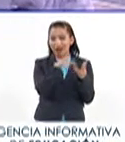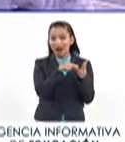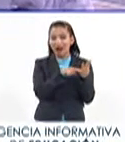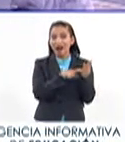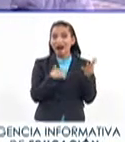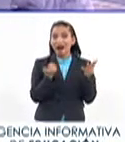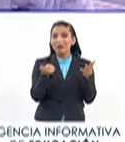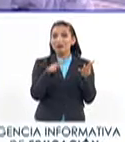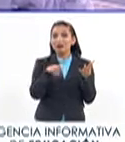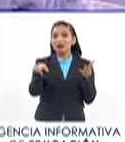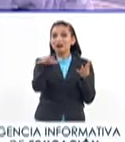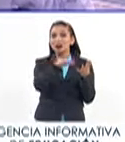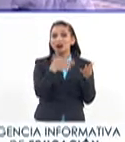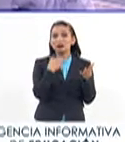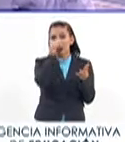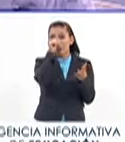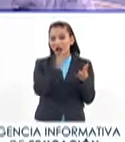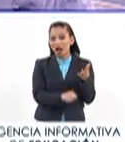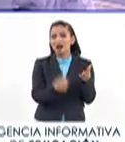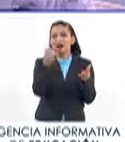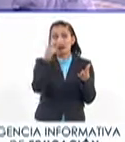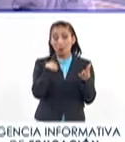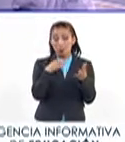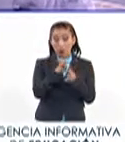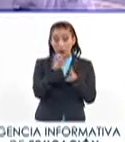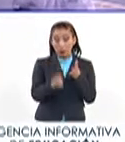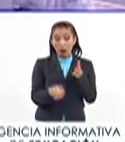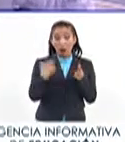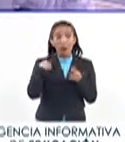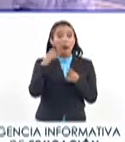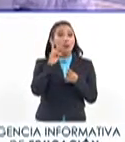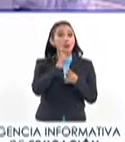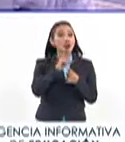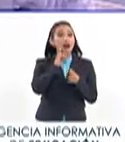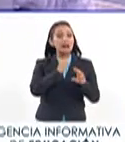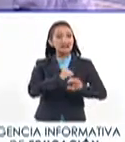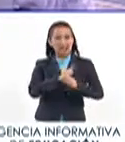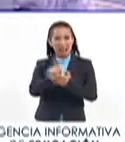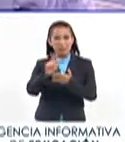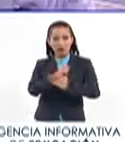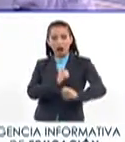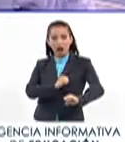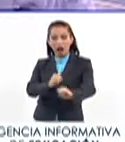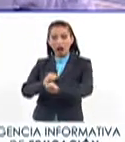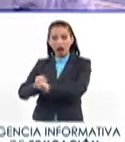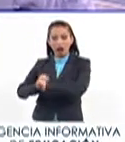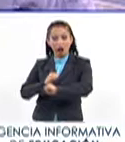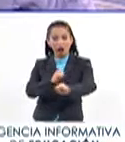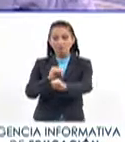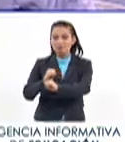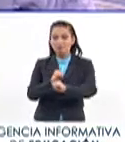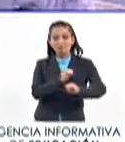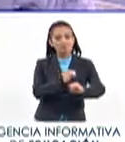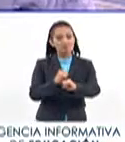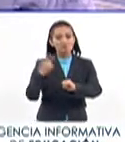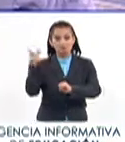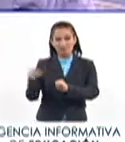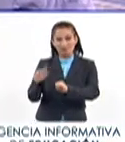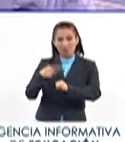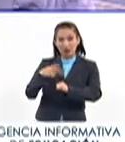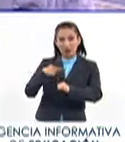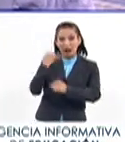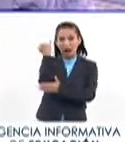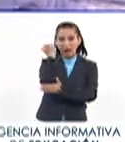es al administrativo. ¿Cuántas veces, por ejemplo, las personas de intendencia que nos hacen favor de mantener limpias las instalaciones, la